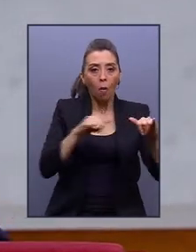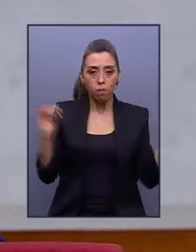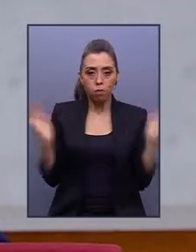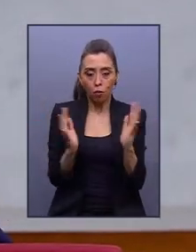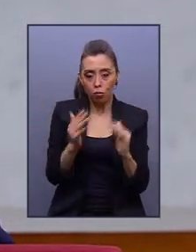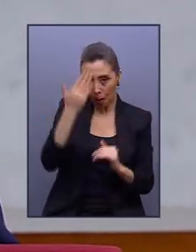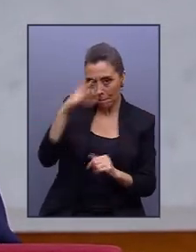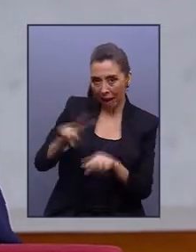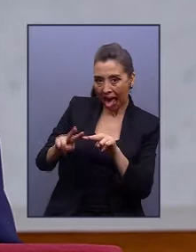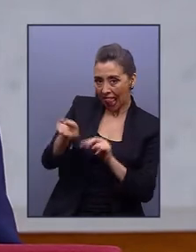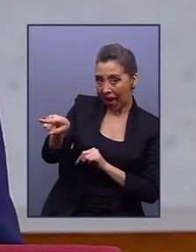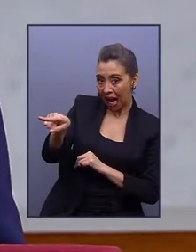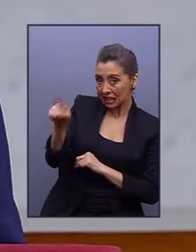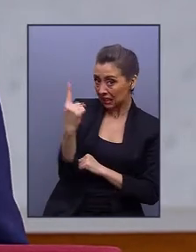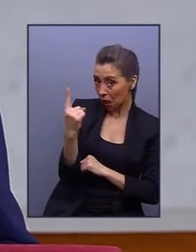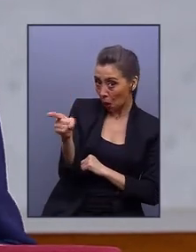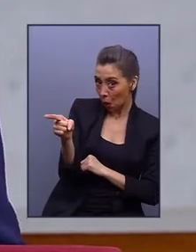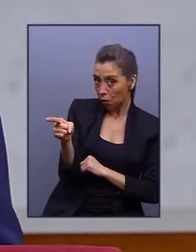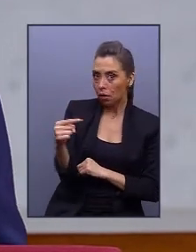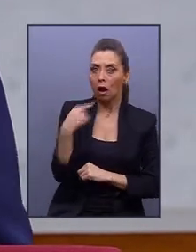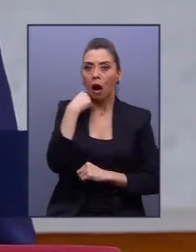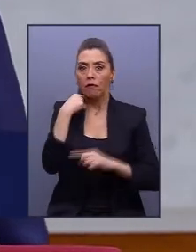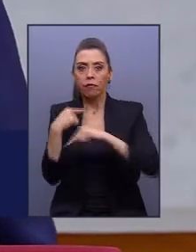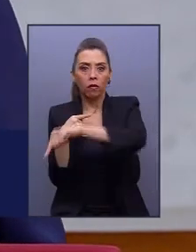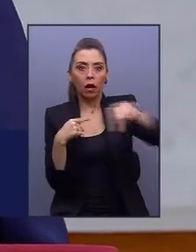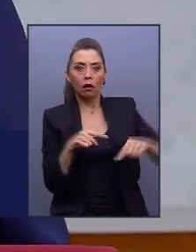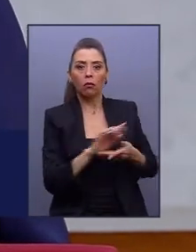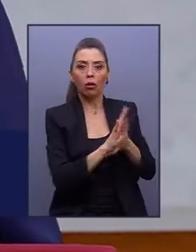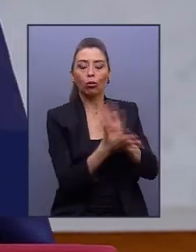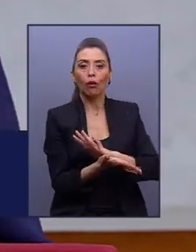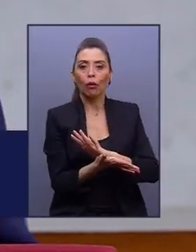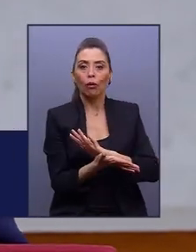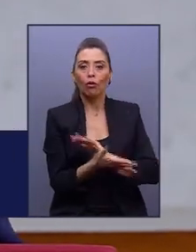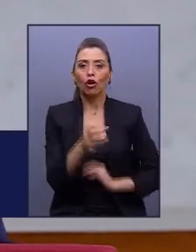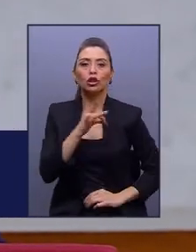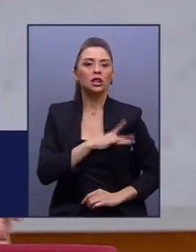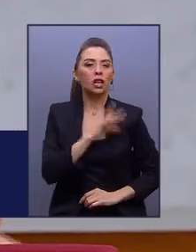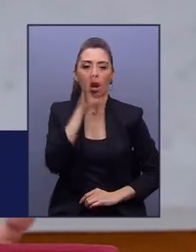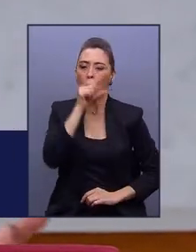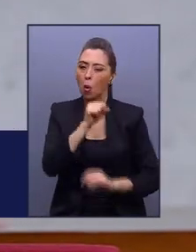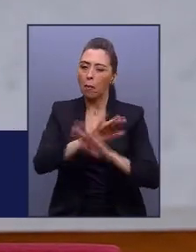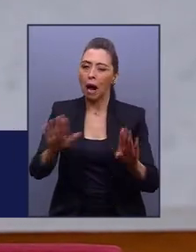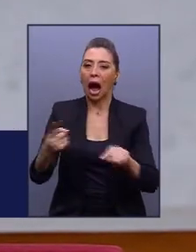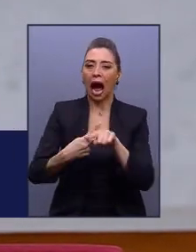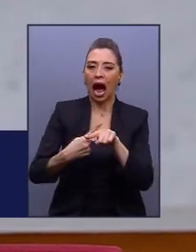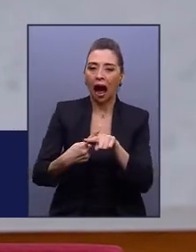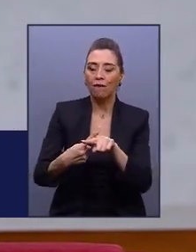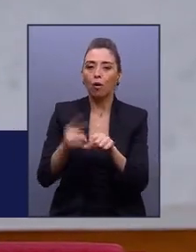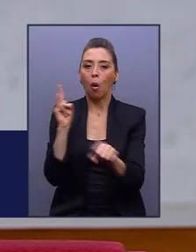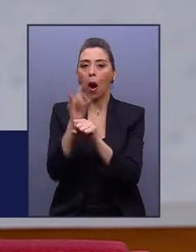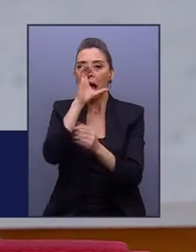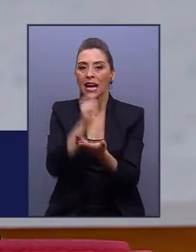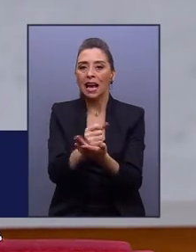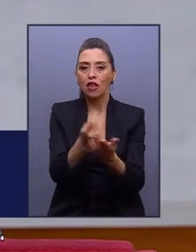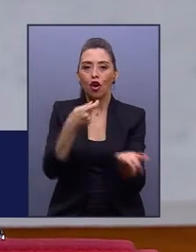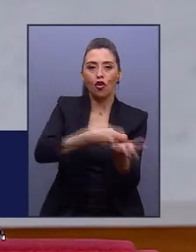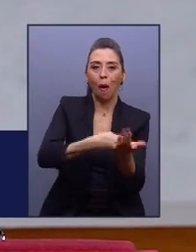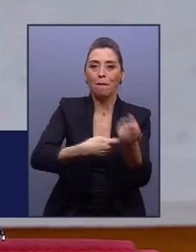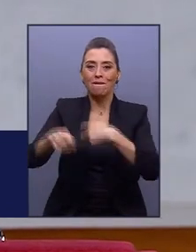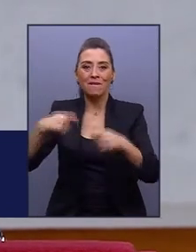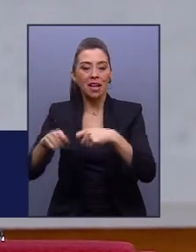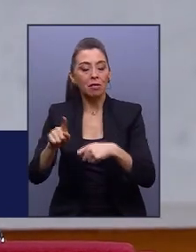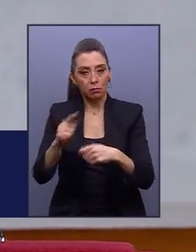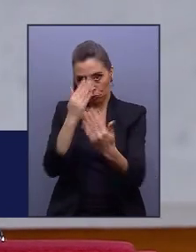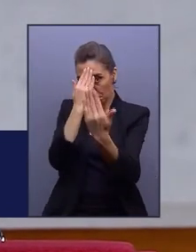malas prácticas de uno terminan afectándonos a todos. Y Chile ya no tolera el abuso o el engaño en los mercados. Para